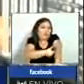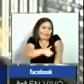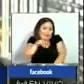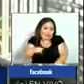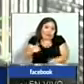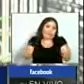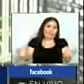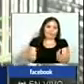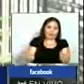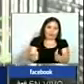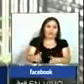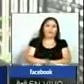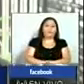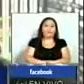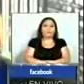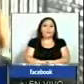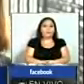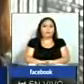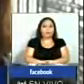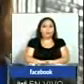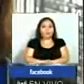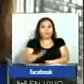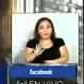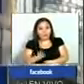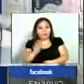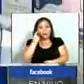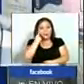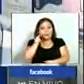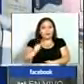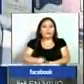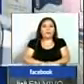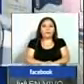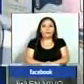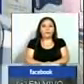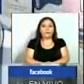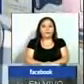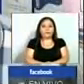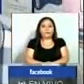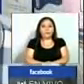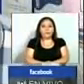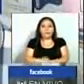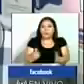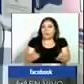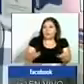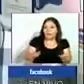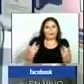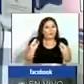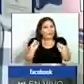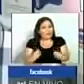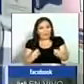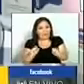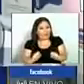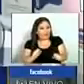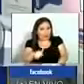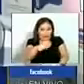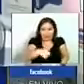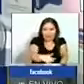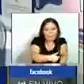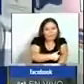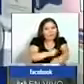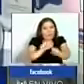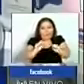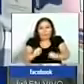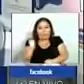¿verdad? Y entonces tendríamos que ver eso. Porque no tenemos ni la capacidad instalada ni